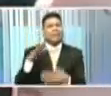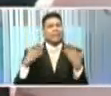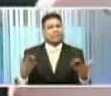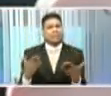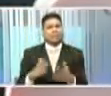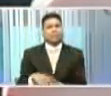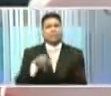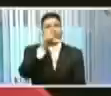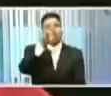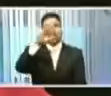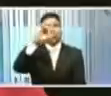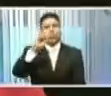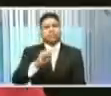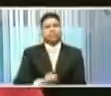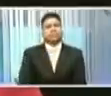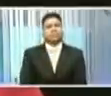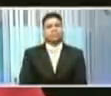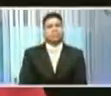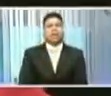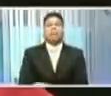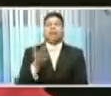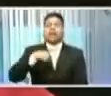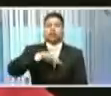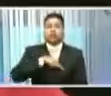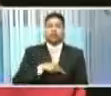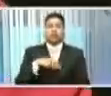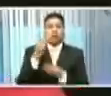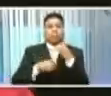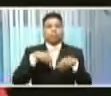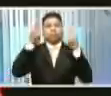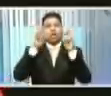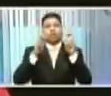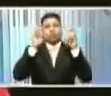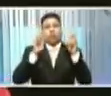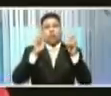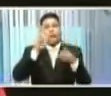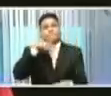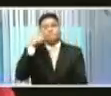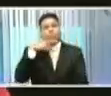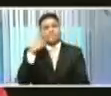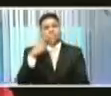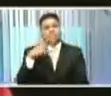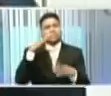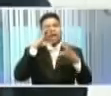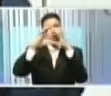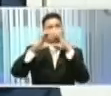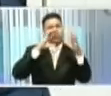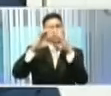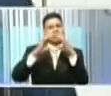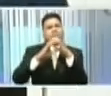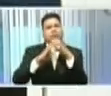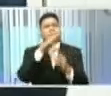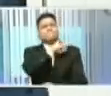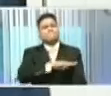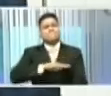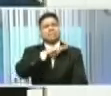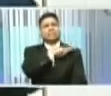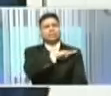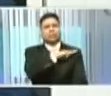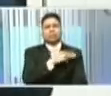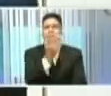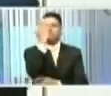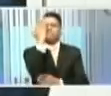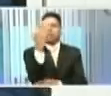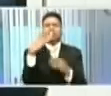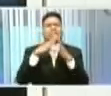Marcano? Para que nosotros hagamos una nueva política comunicacional y pongamos a las misiones al frente